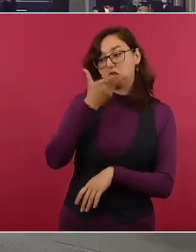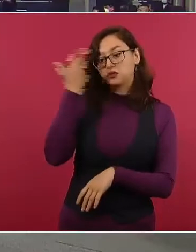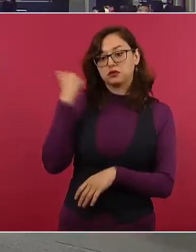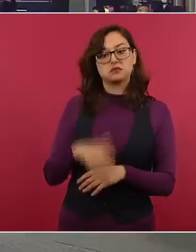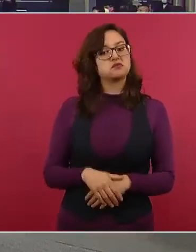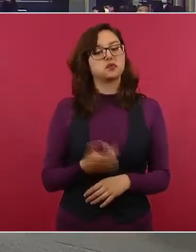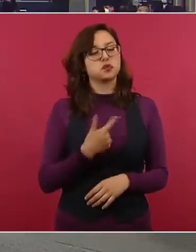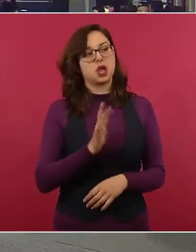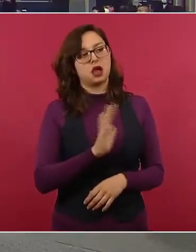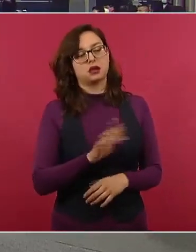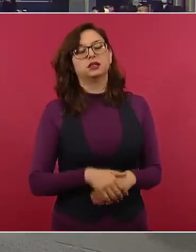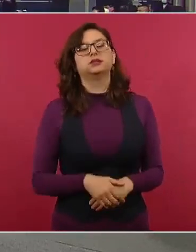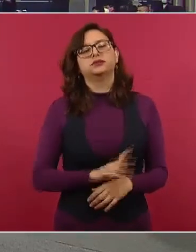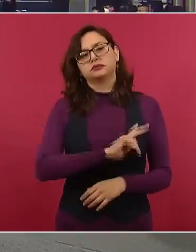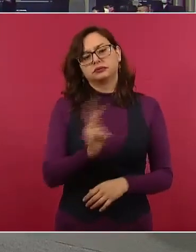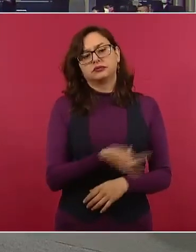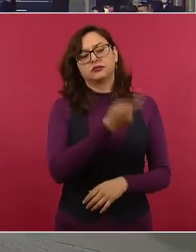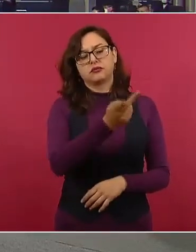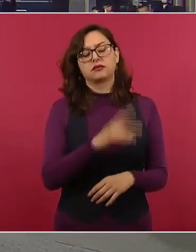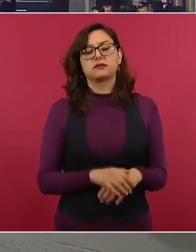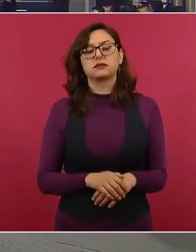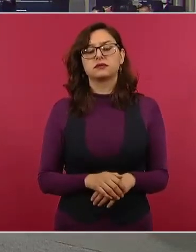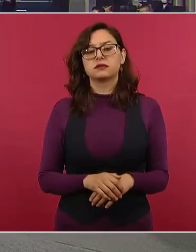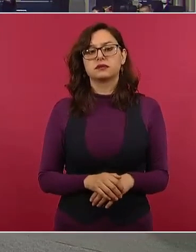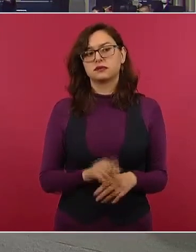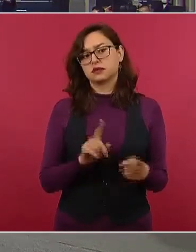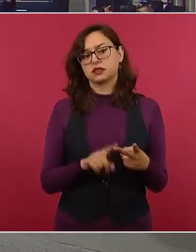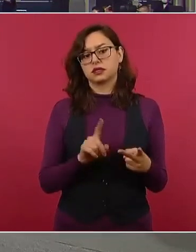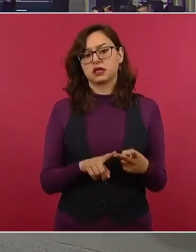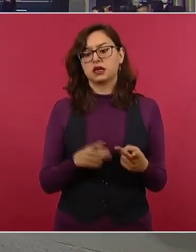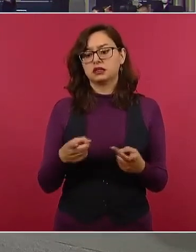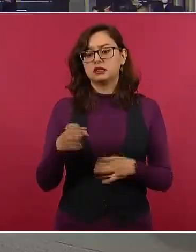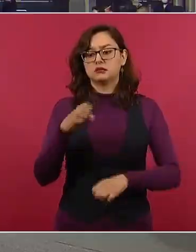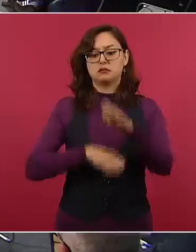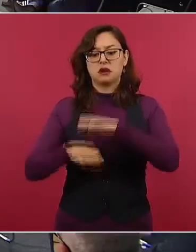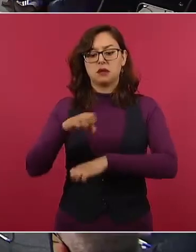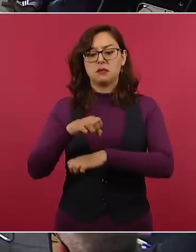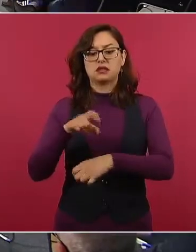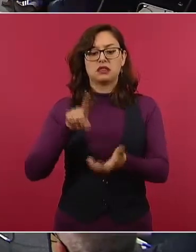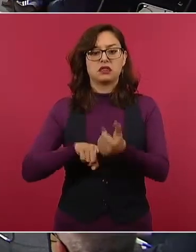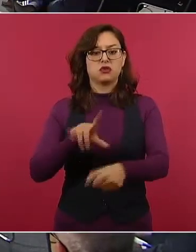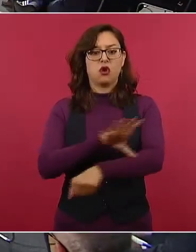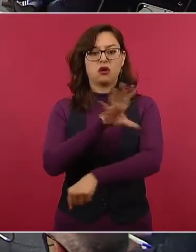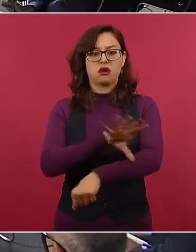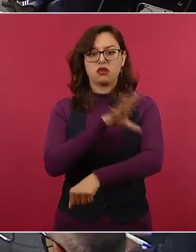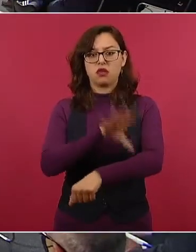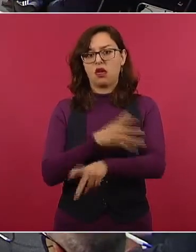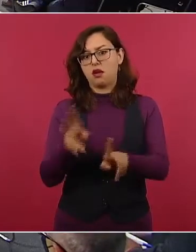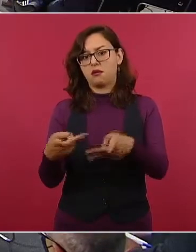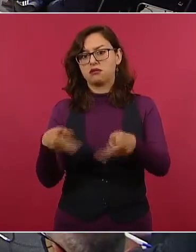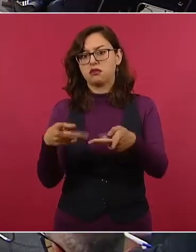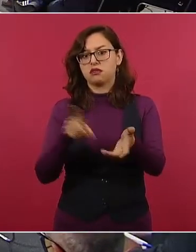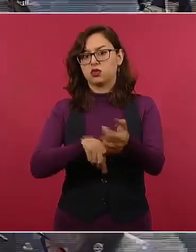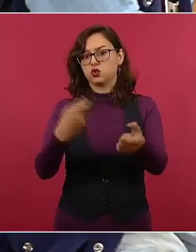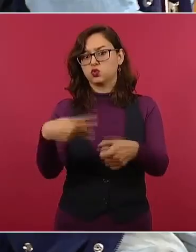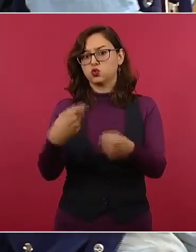nos puede precisar si ya empezaron los diálogos con las empresas que tienen contrato de autoabasto y cuántas son las que se han sumado hasta el momento al diálogo y cuál es